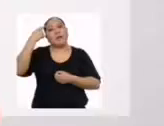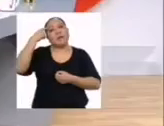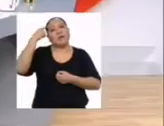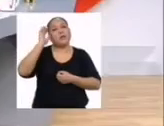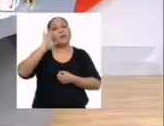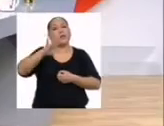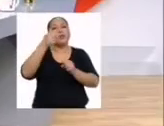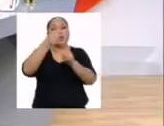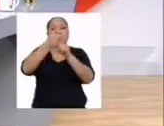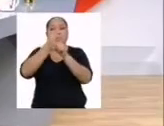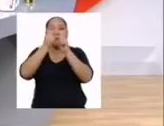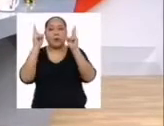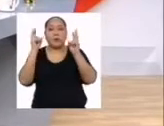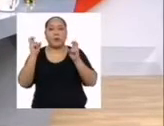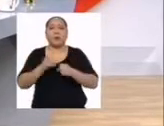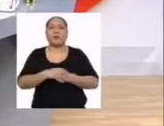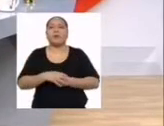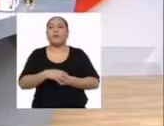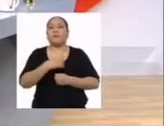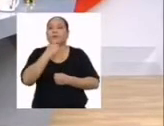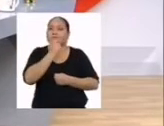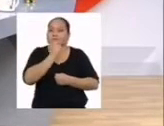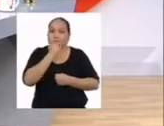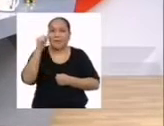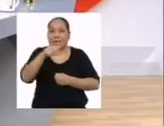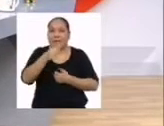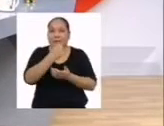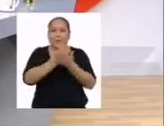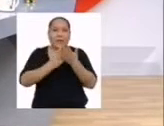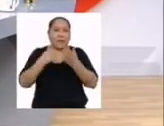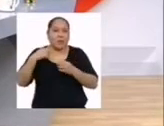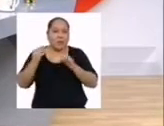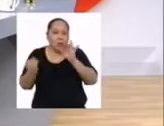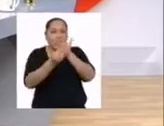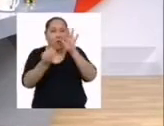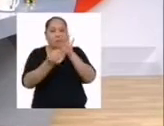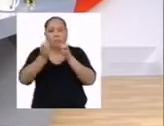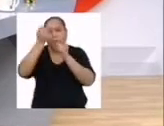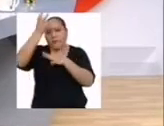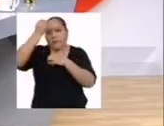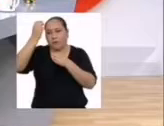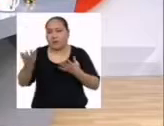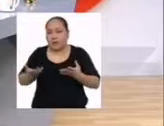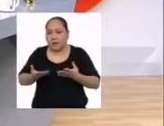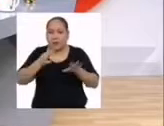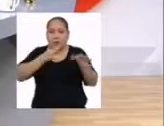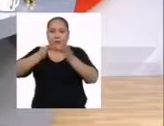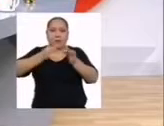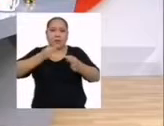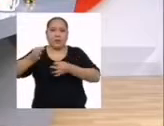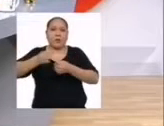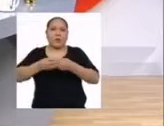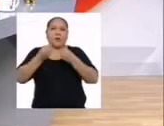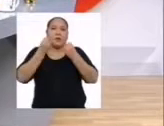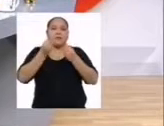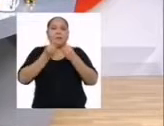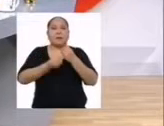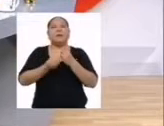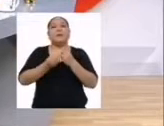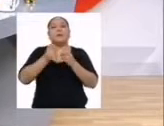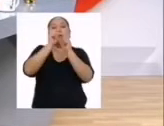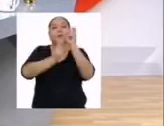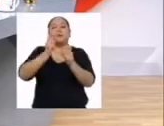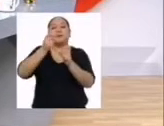tema. Pues en esa parte podría incluir información que describa cómo las personas acceden